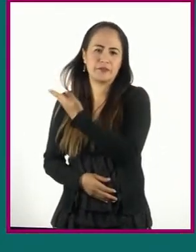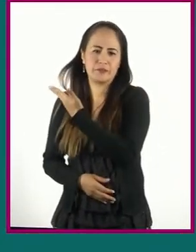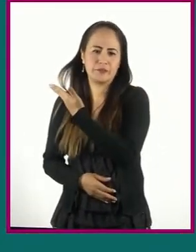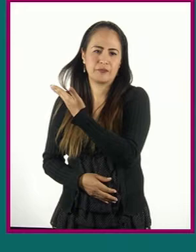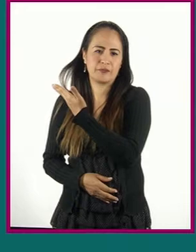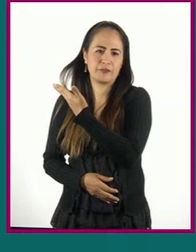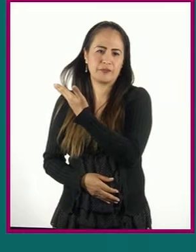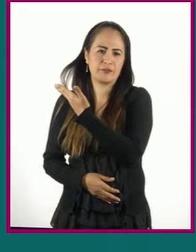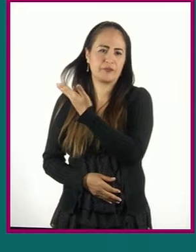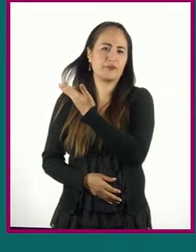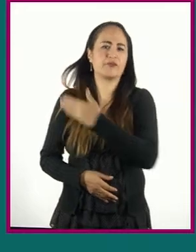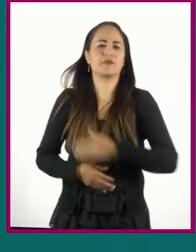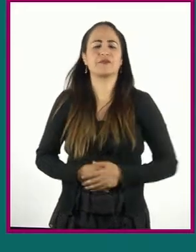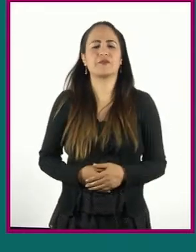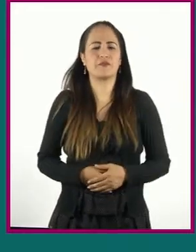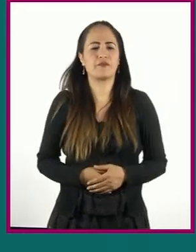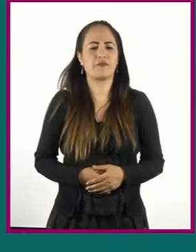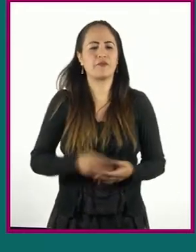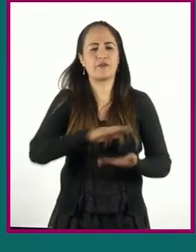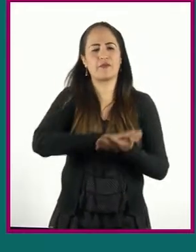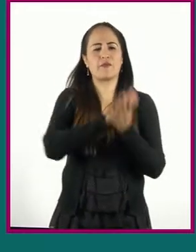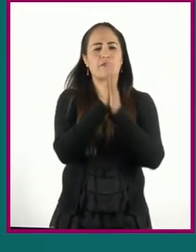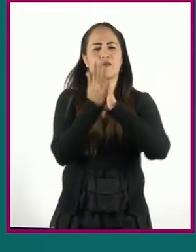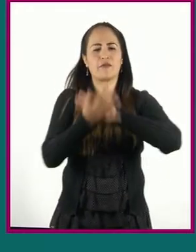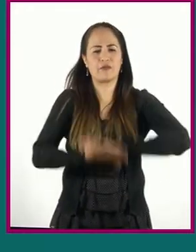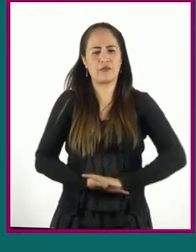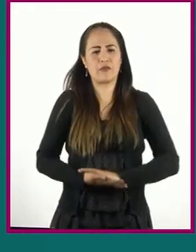2.45 GHz, que equivale a